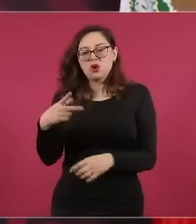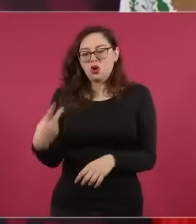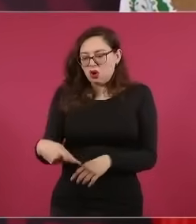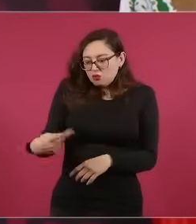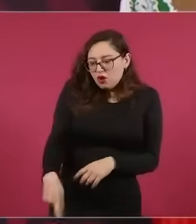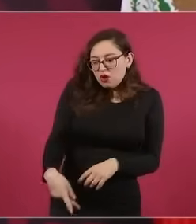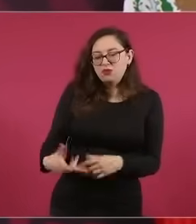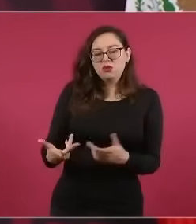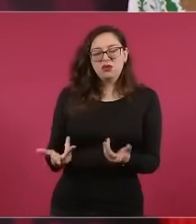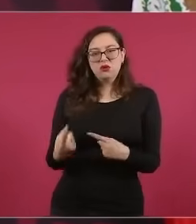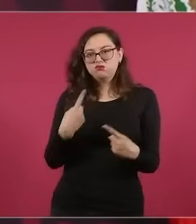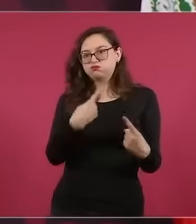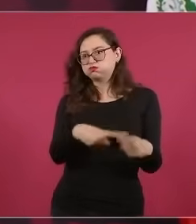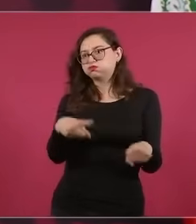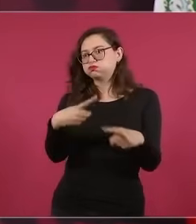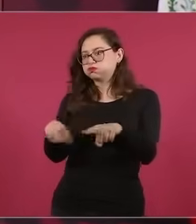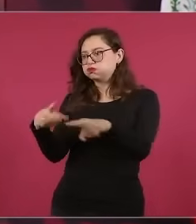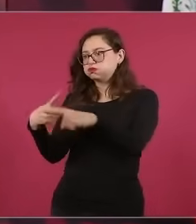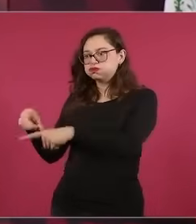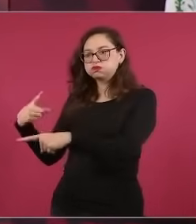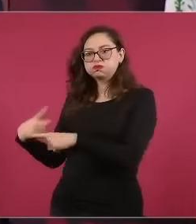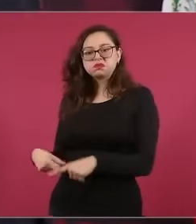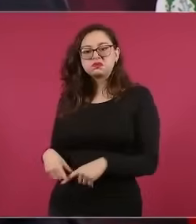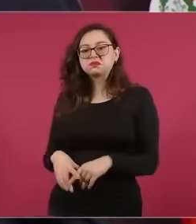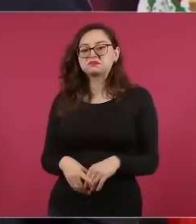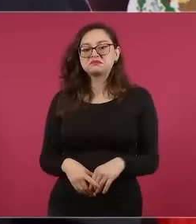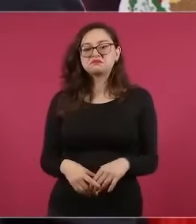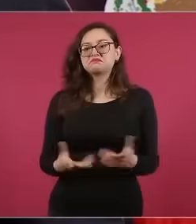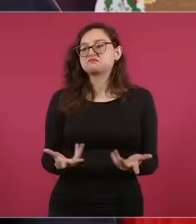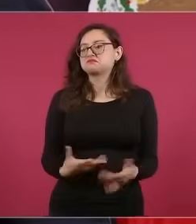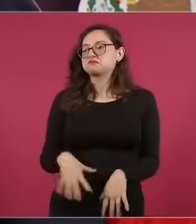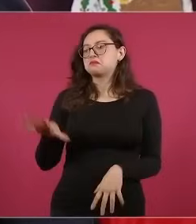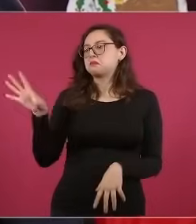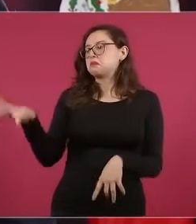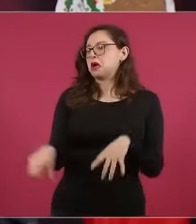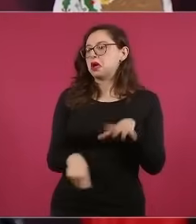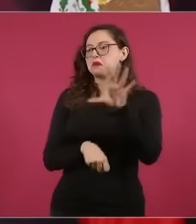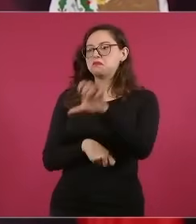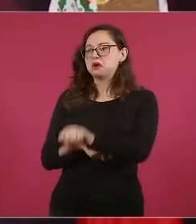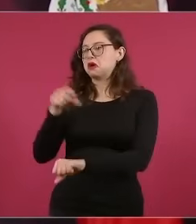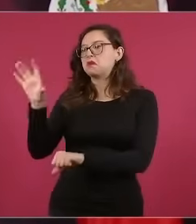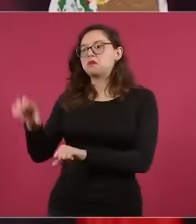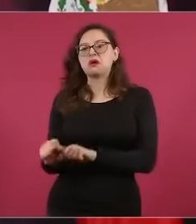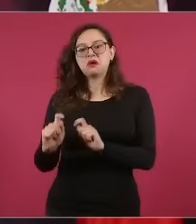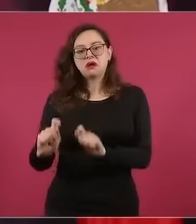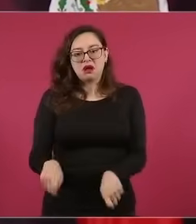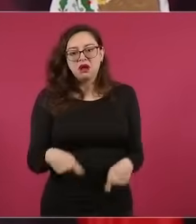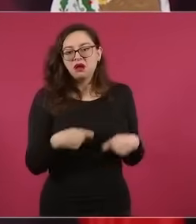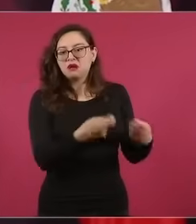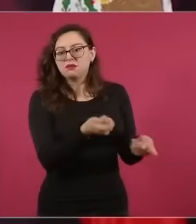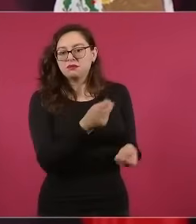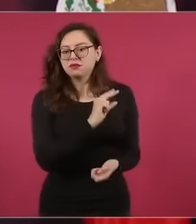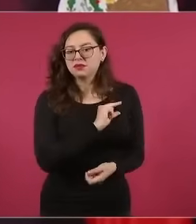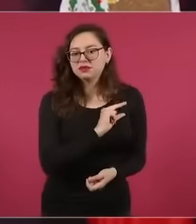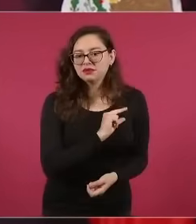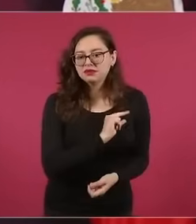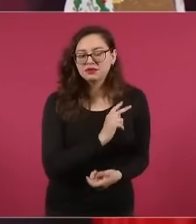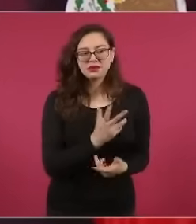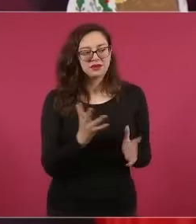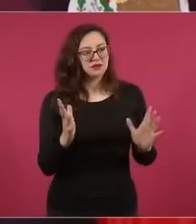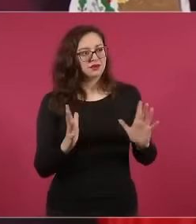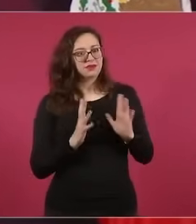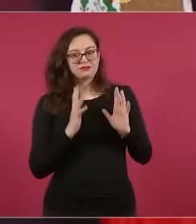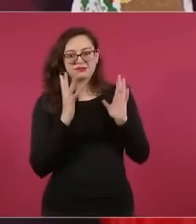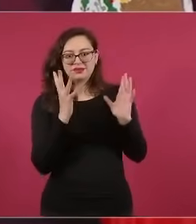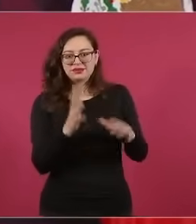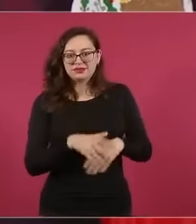que se recuperaron con la revolución, que Porfirio Díaz